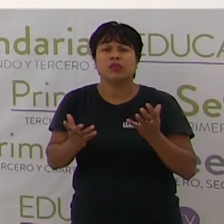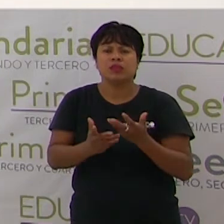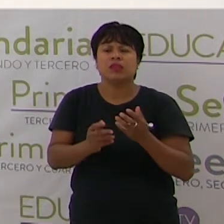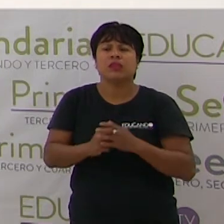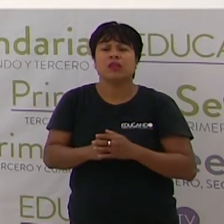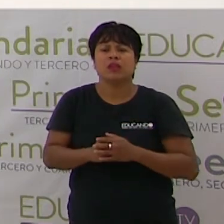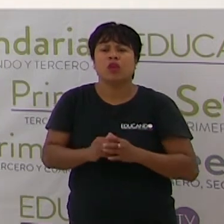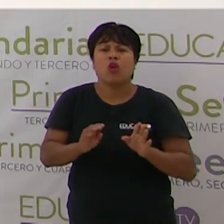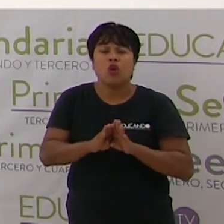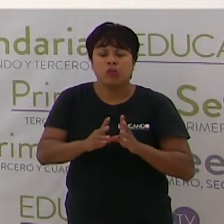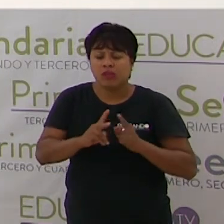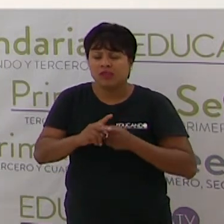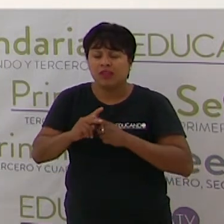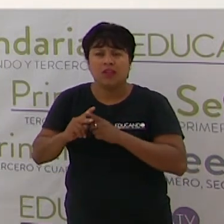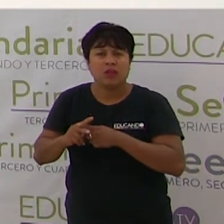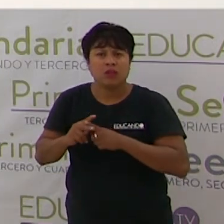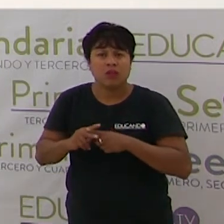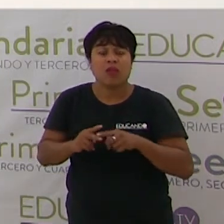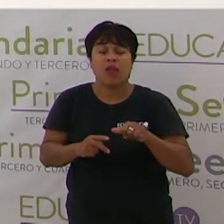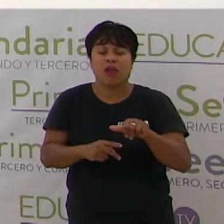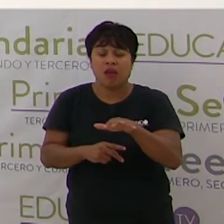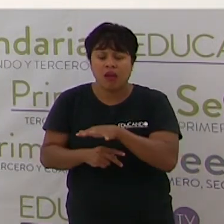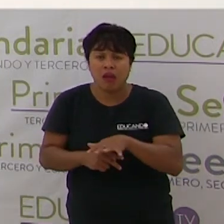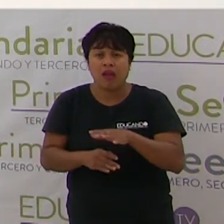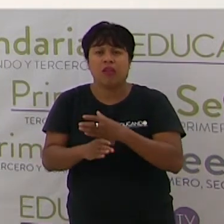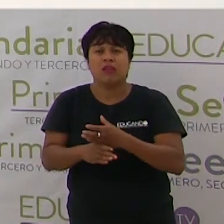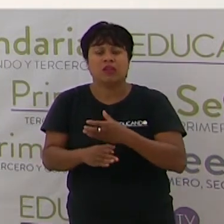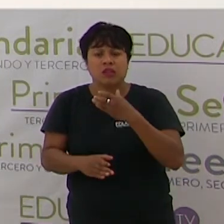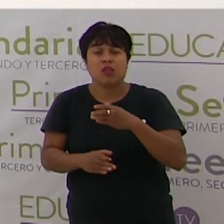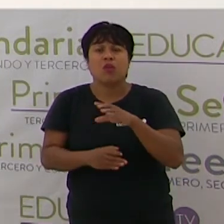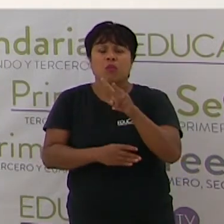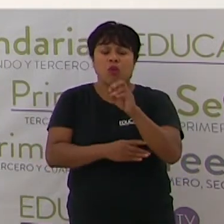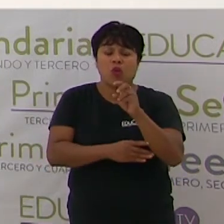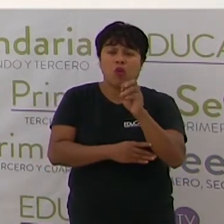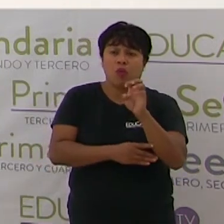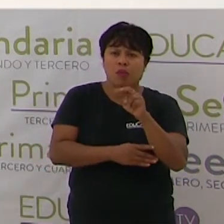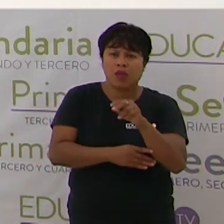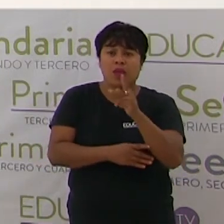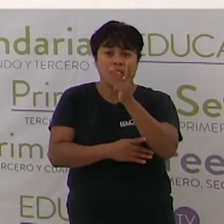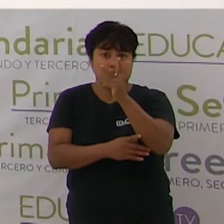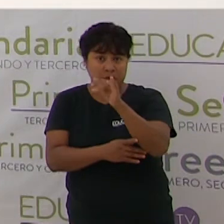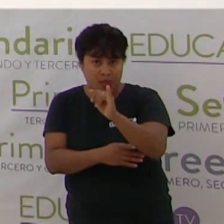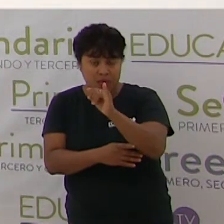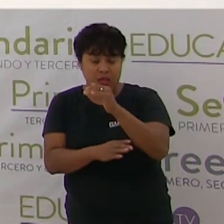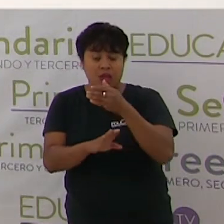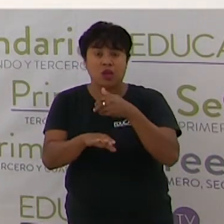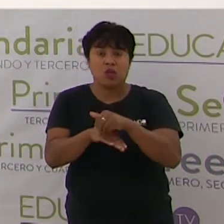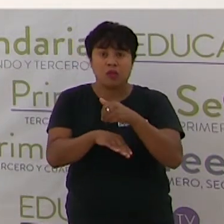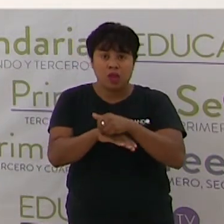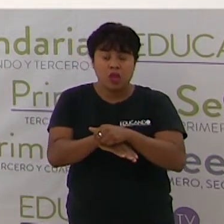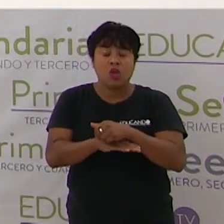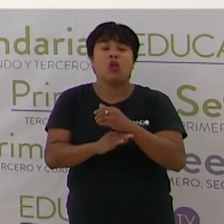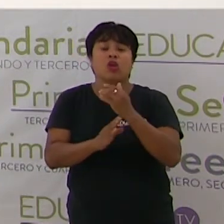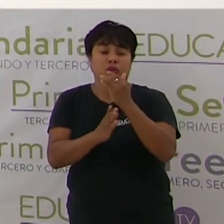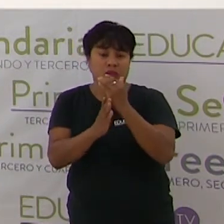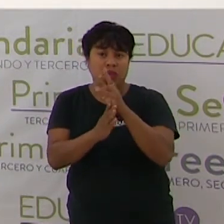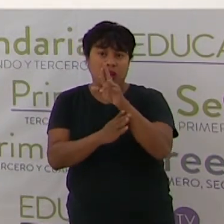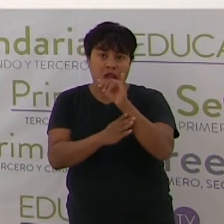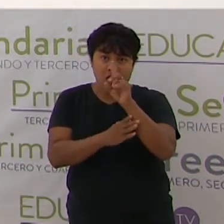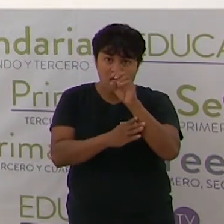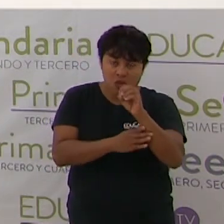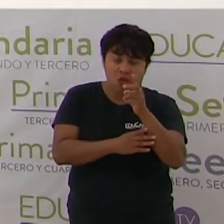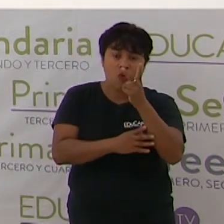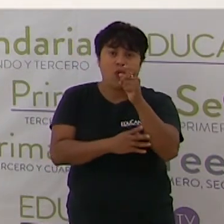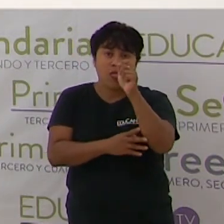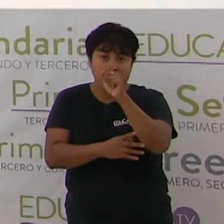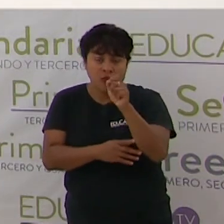cómo se calcula el área del cilindro, el volumen del cilindro. Pi es un número que no cambia, que no varía. Radio al cuadrado,